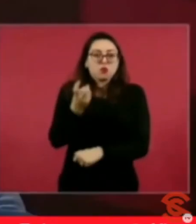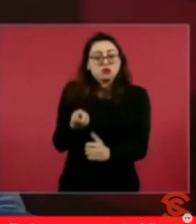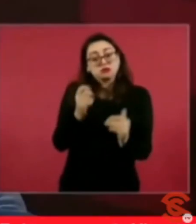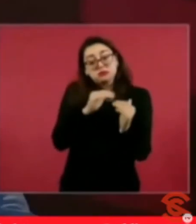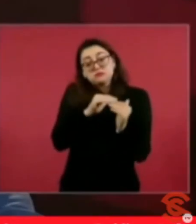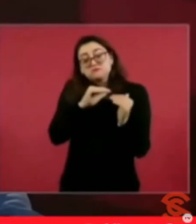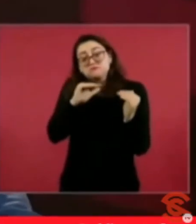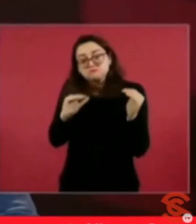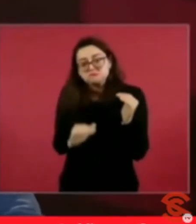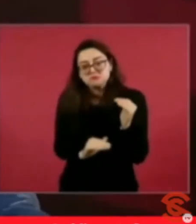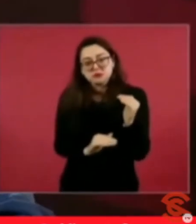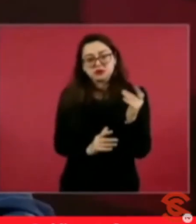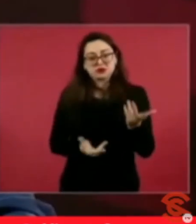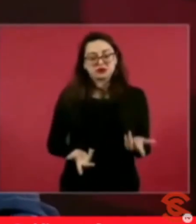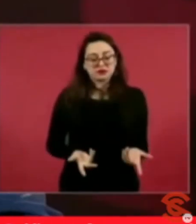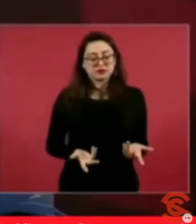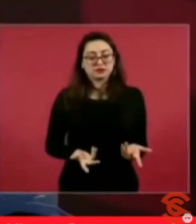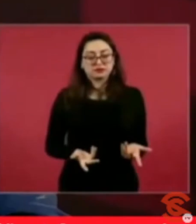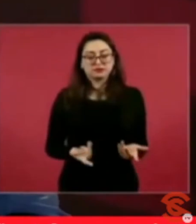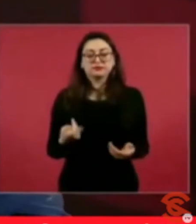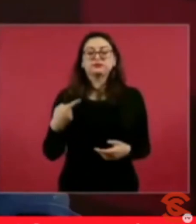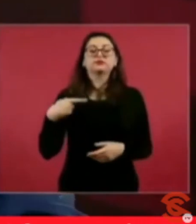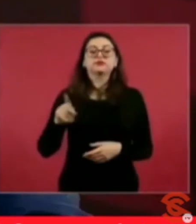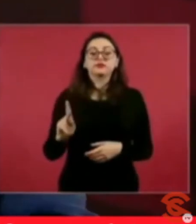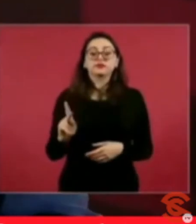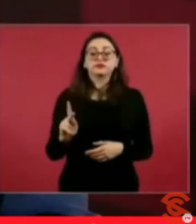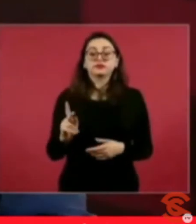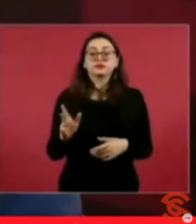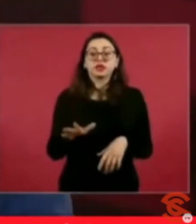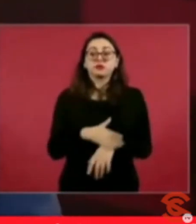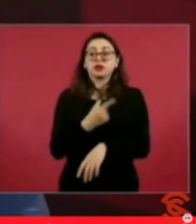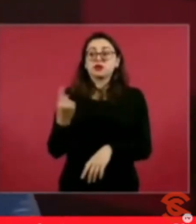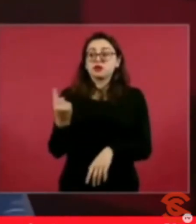Un presidente que llega mediante el fraude,